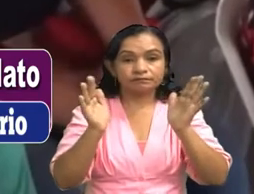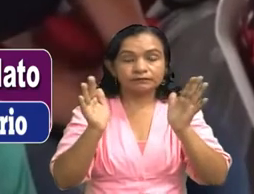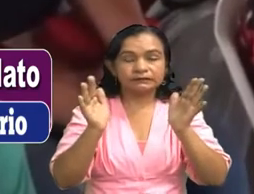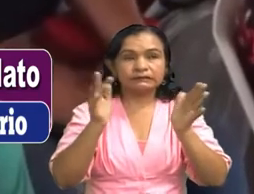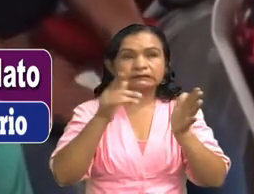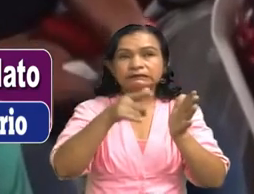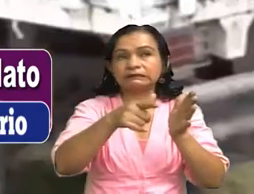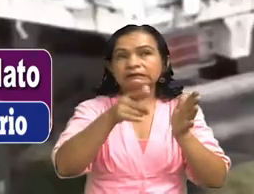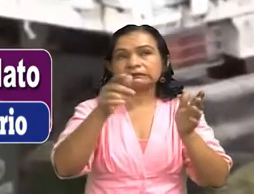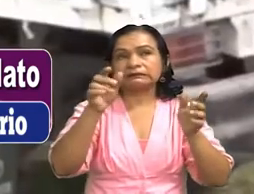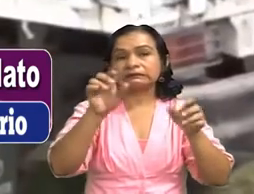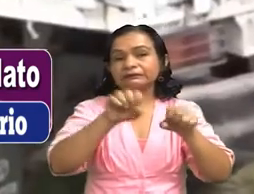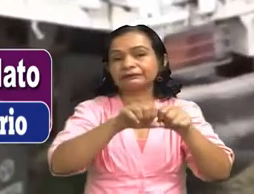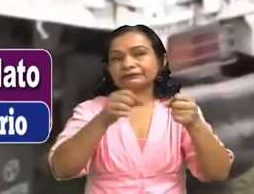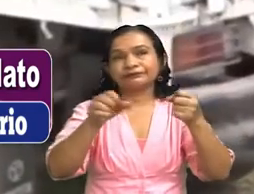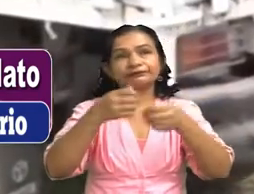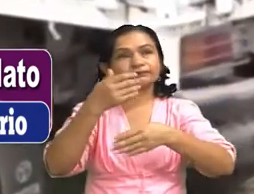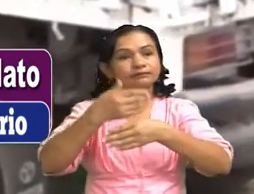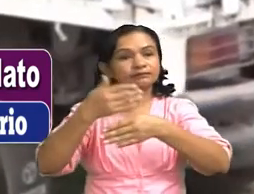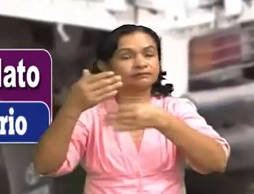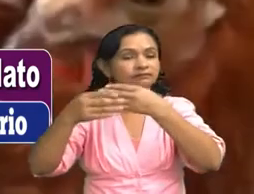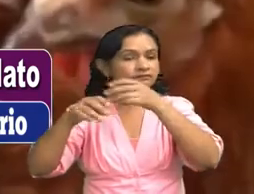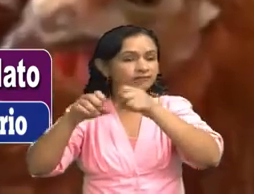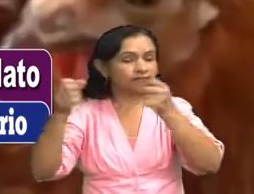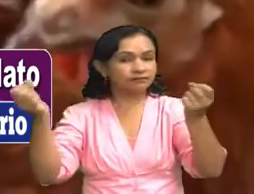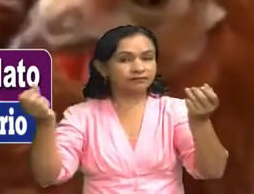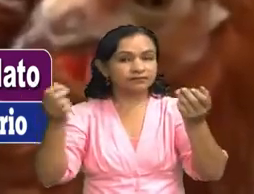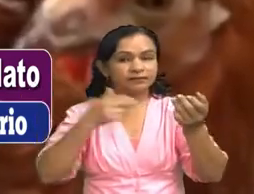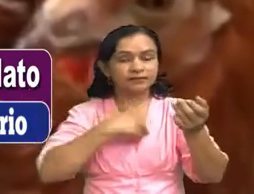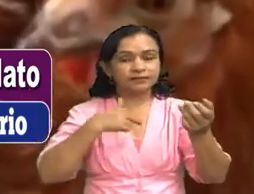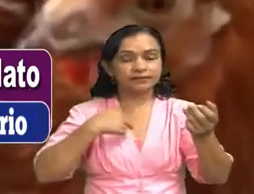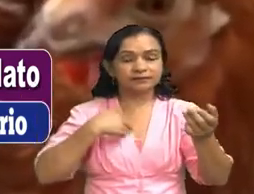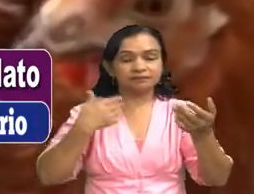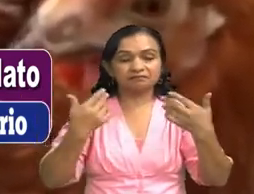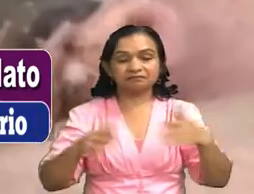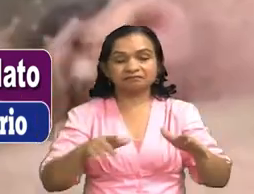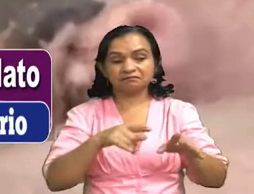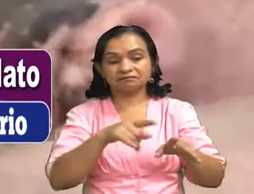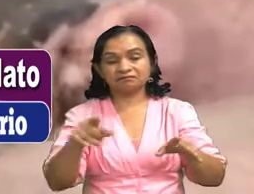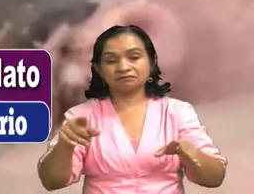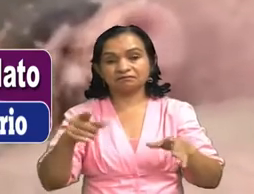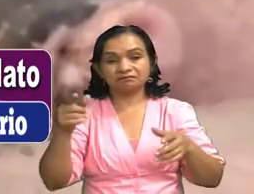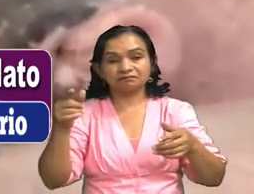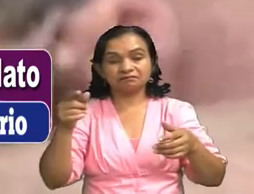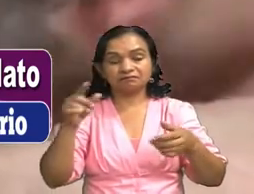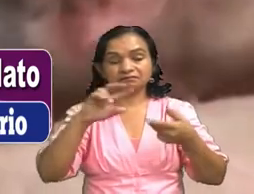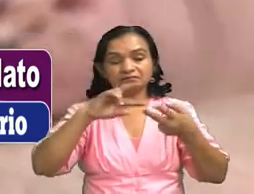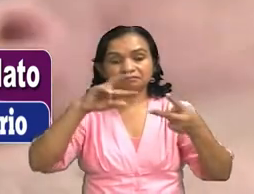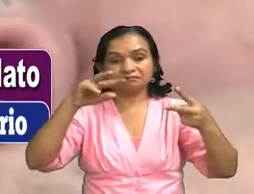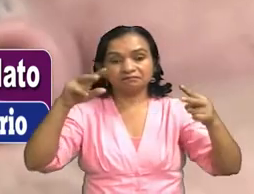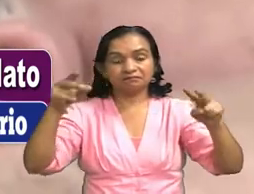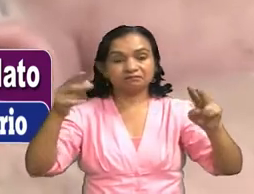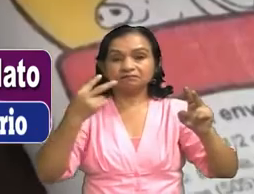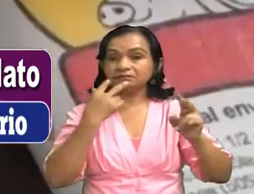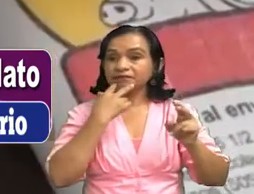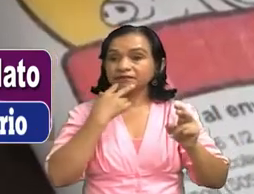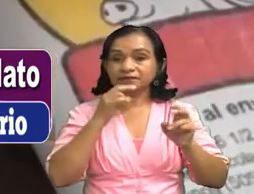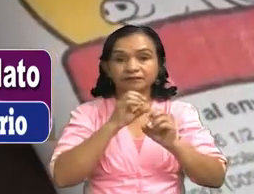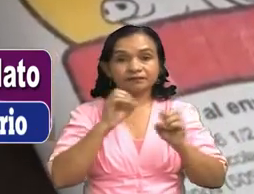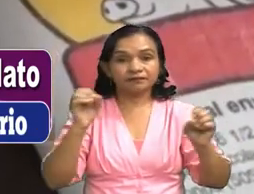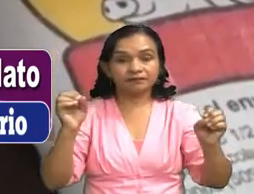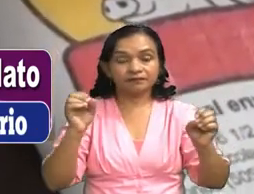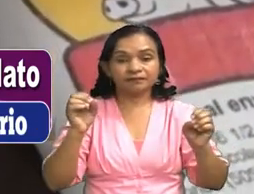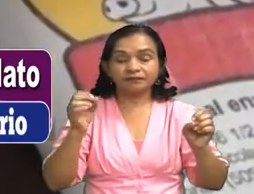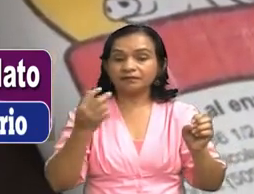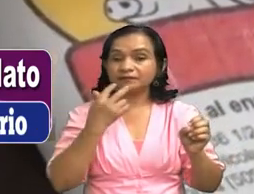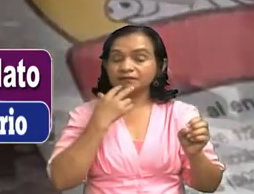desbaratado. Así lo encontramos, de que lo habían entregado, así lo liberaron, un centro genético desbaratado, que no tenían ni para captar